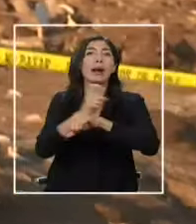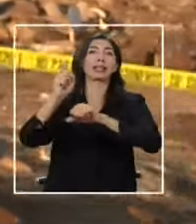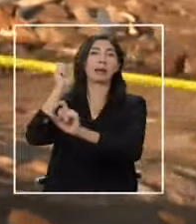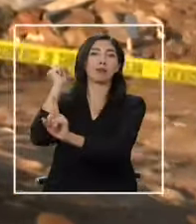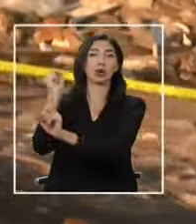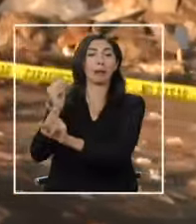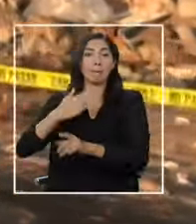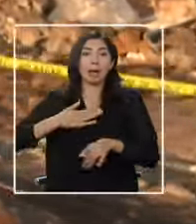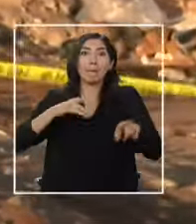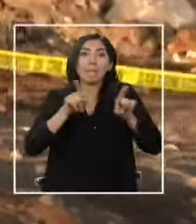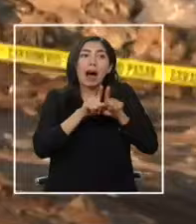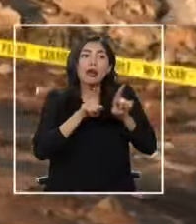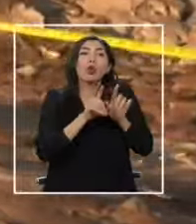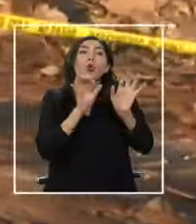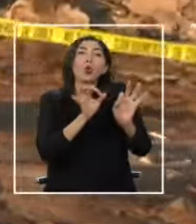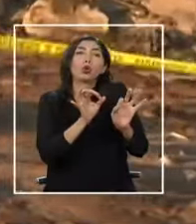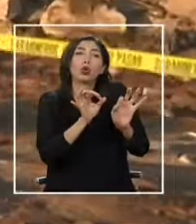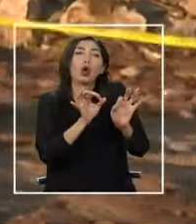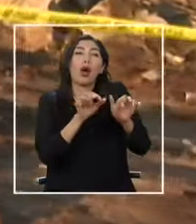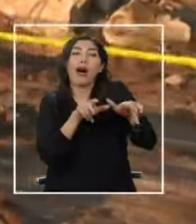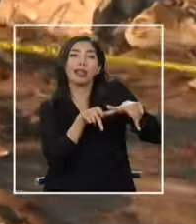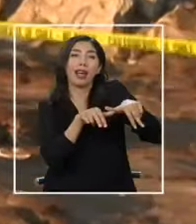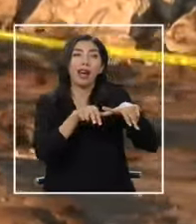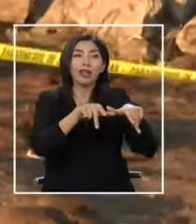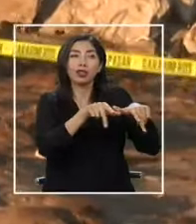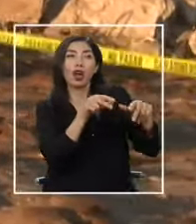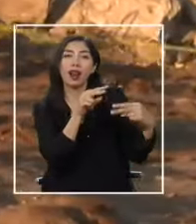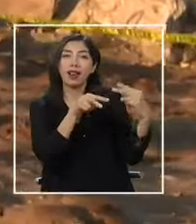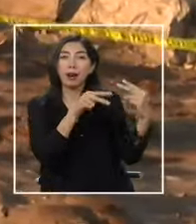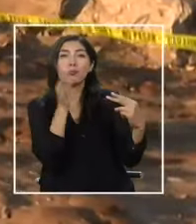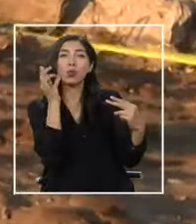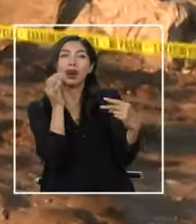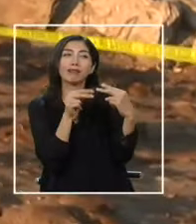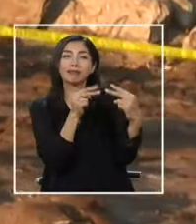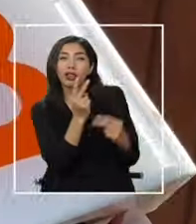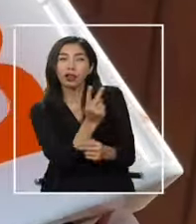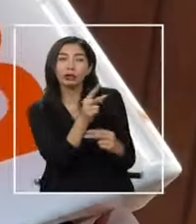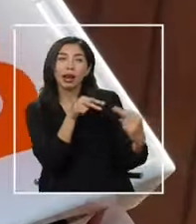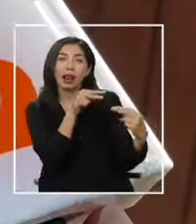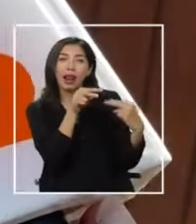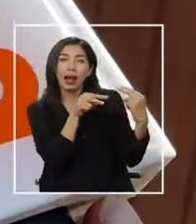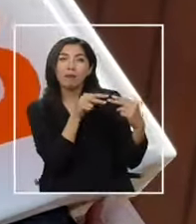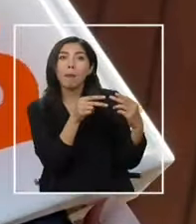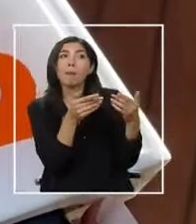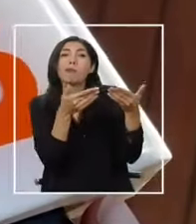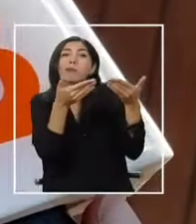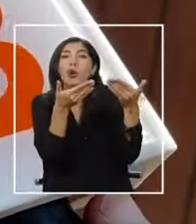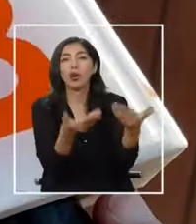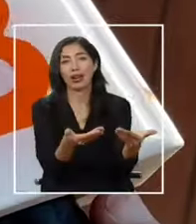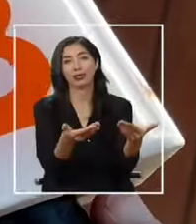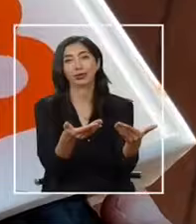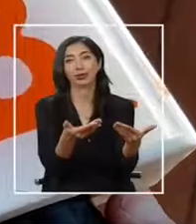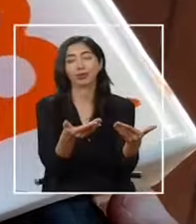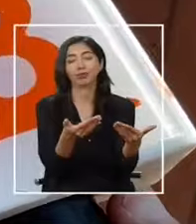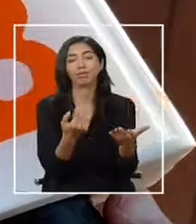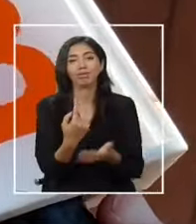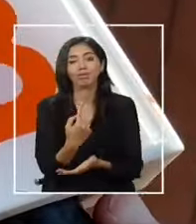había salido con esta chica, estaba quizás enganchado de ella. Y por estar con ella en estas circunstancias,